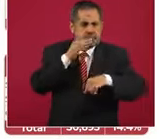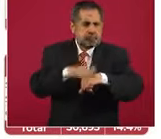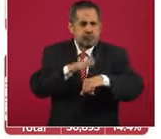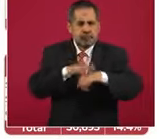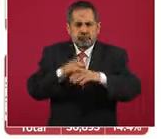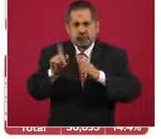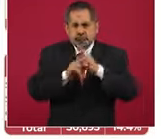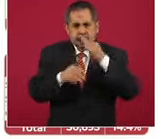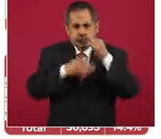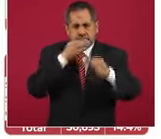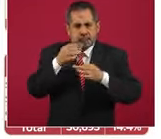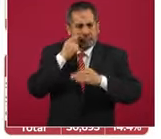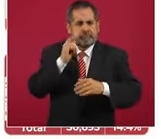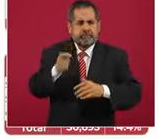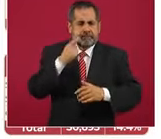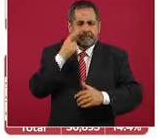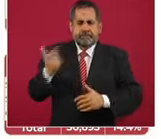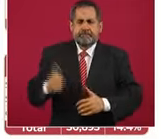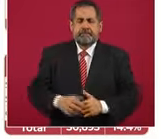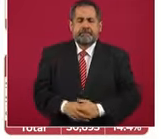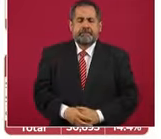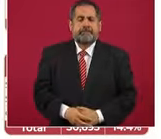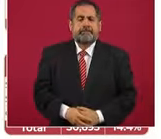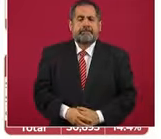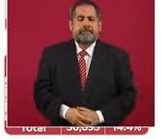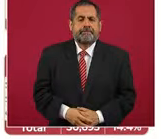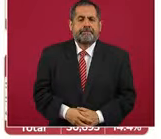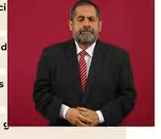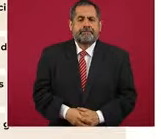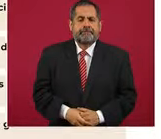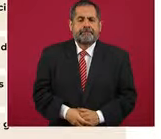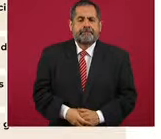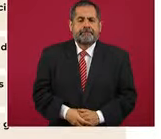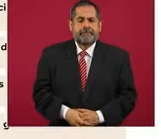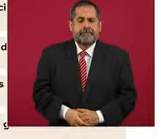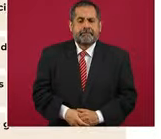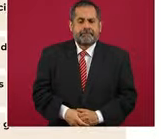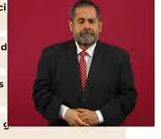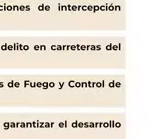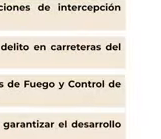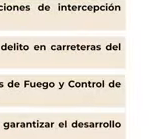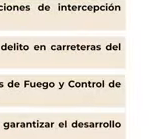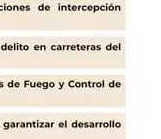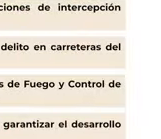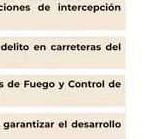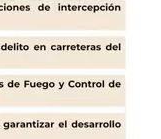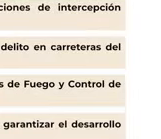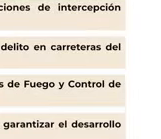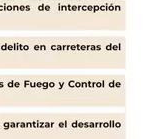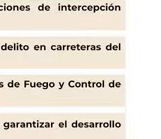por favor. En lo que se refiere a operaciones para la construcción de la paz, hay